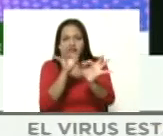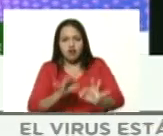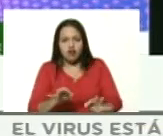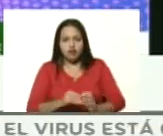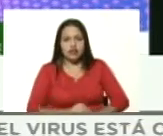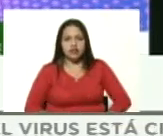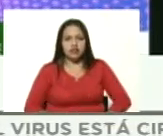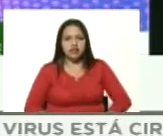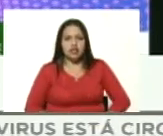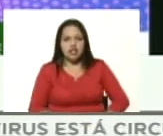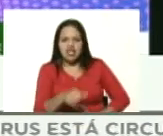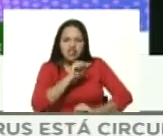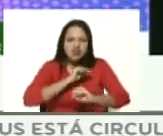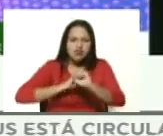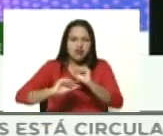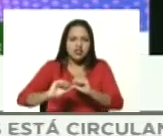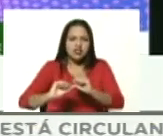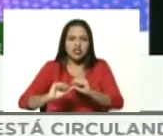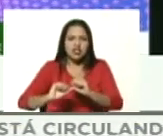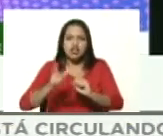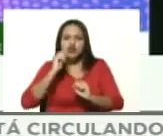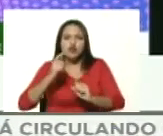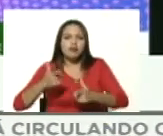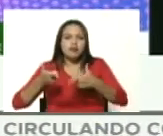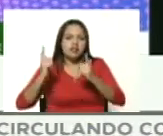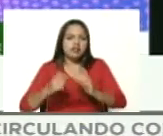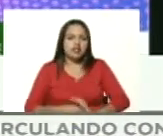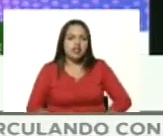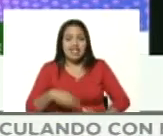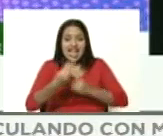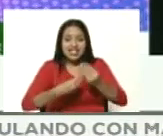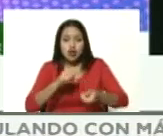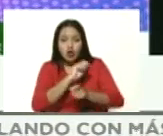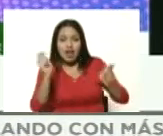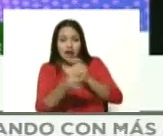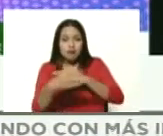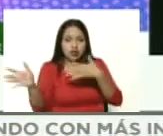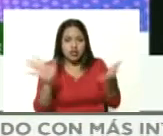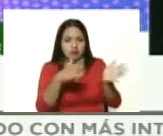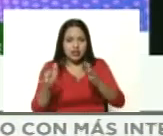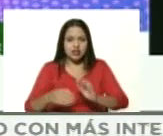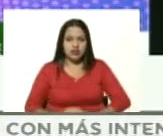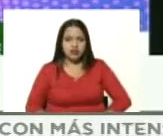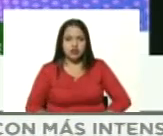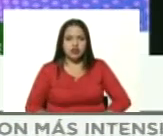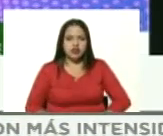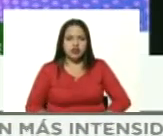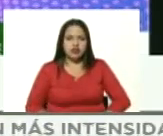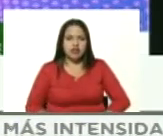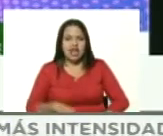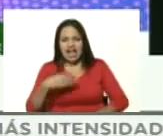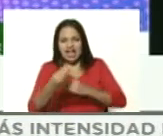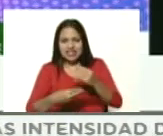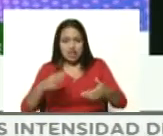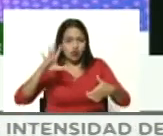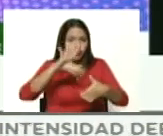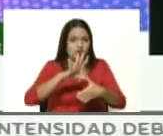y batallar contra el cambio climático. Retomar desde aquí, desde el sur, la iniciativa de